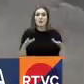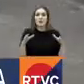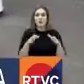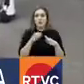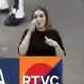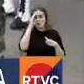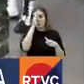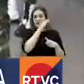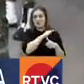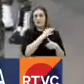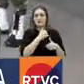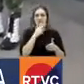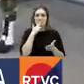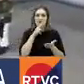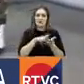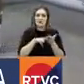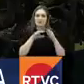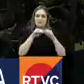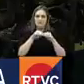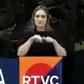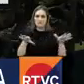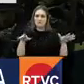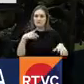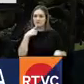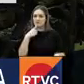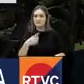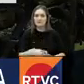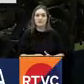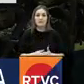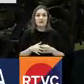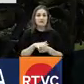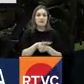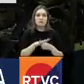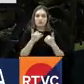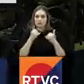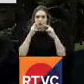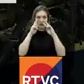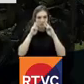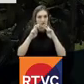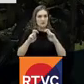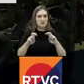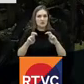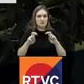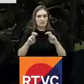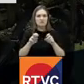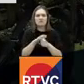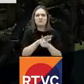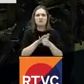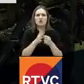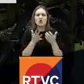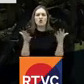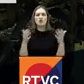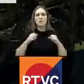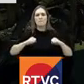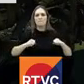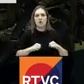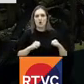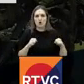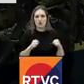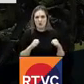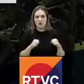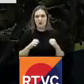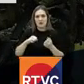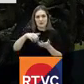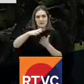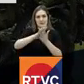Ejército emitió un comunicado sobre lo sucedido. En hechos que son materia de investigación ocurridos en el centro de Bogotá, le roban el fusil